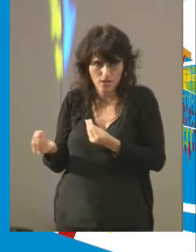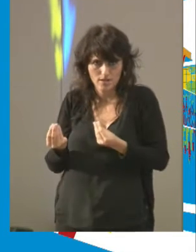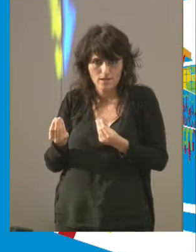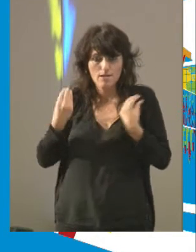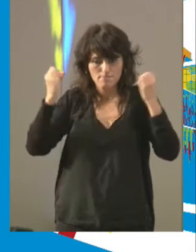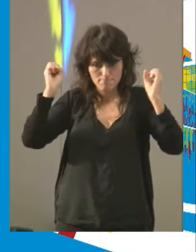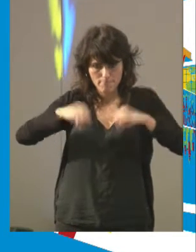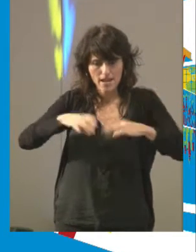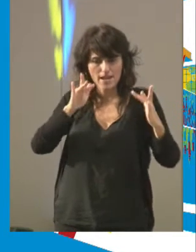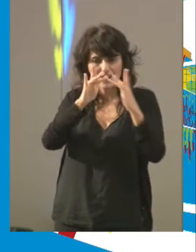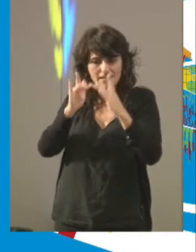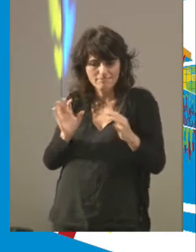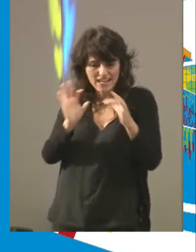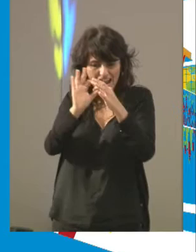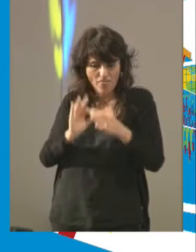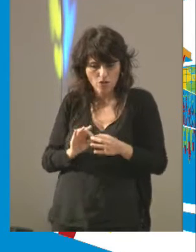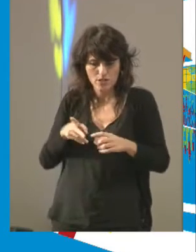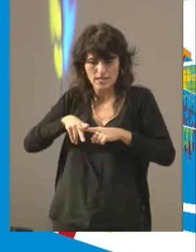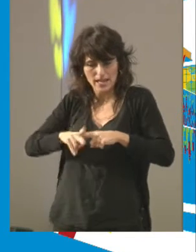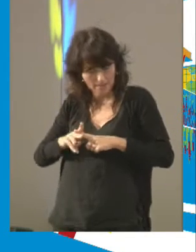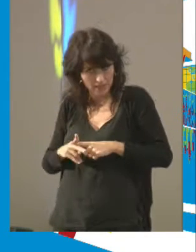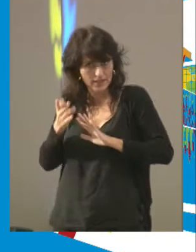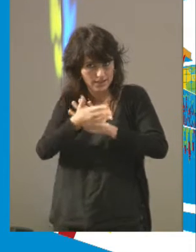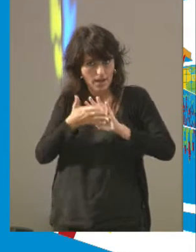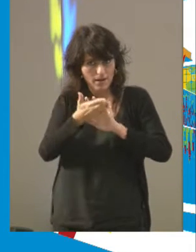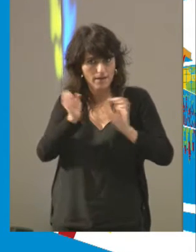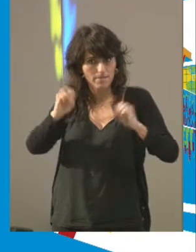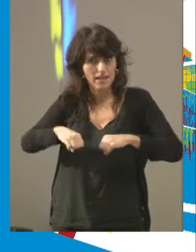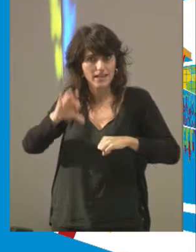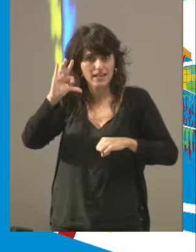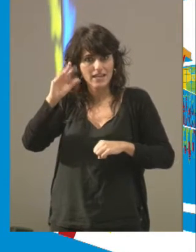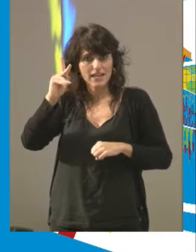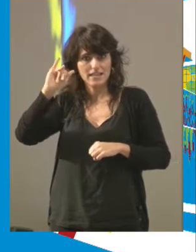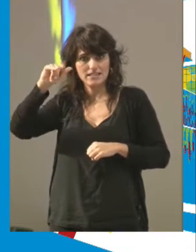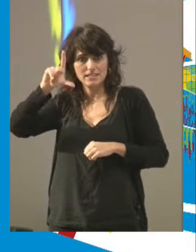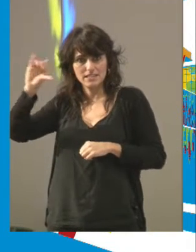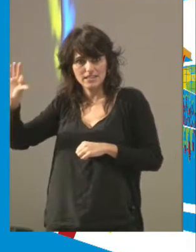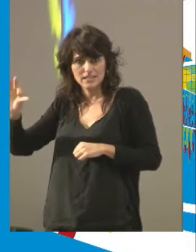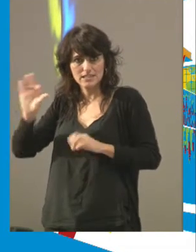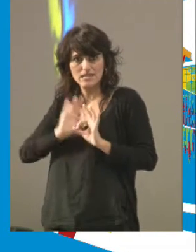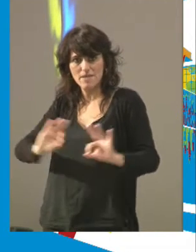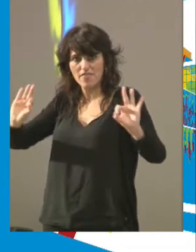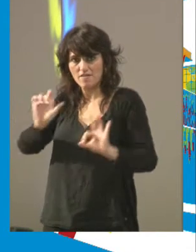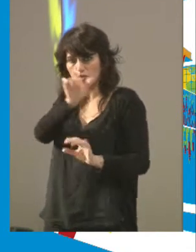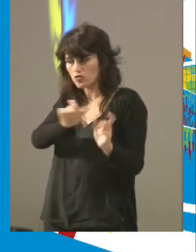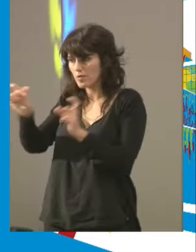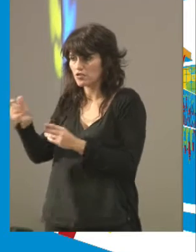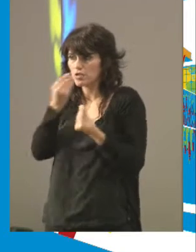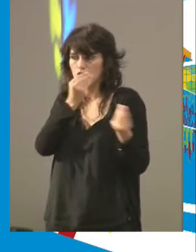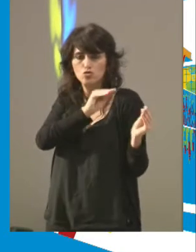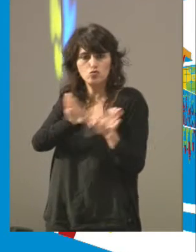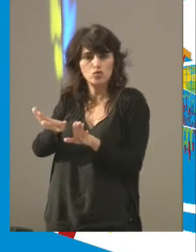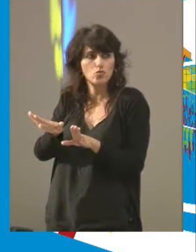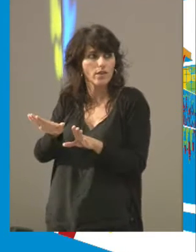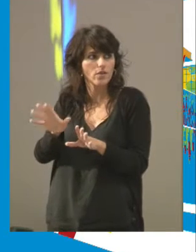esas relaciones? Y para eso me voy a apoyar en herramientas y en skills específicos de personas que no son sustituidos todavía